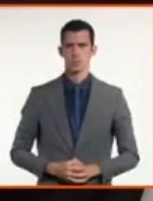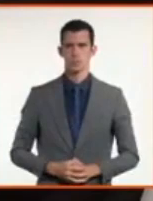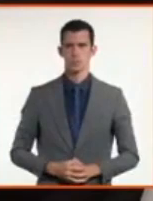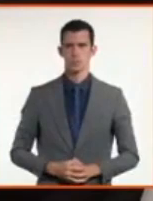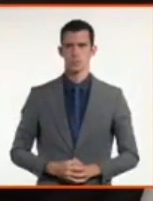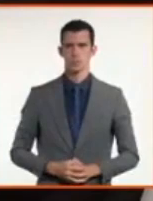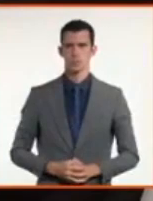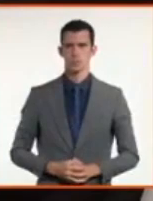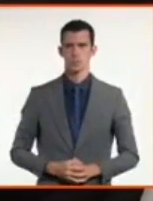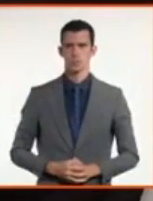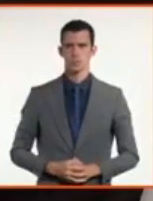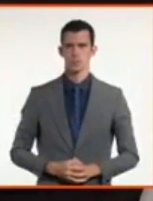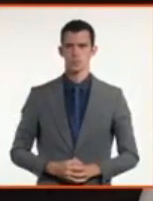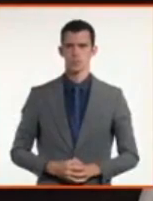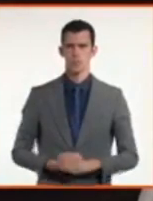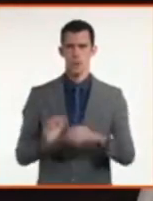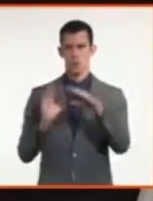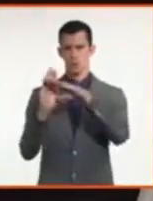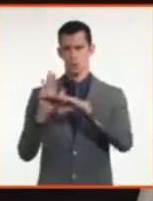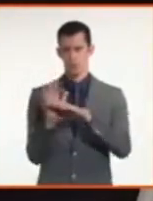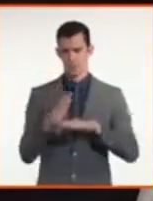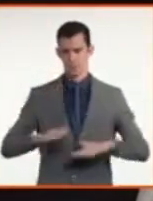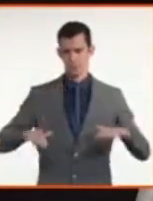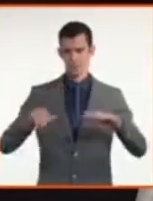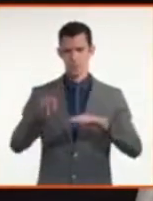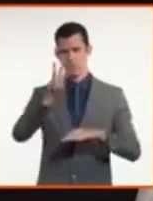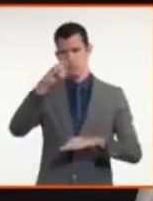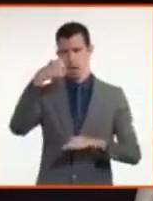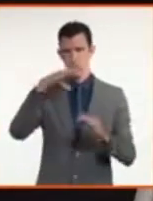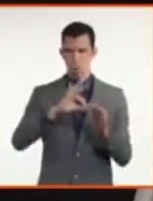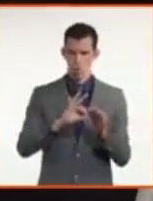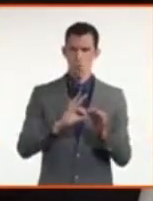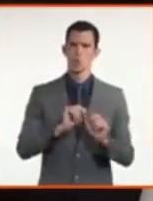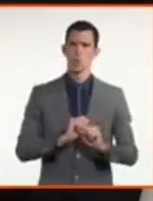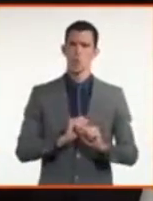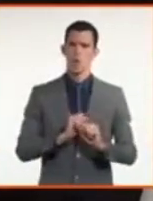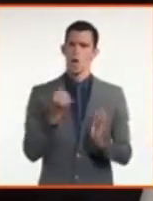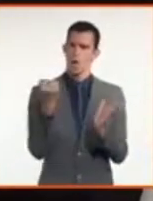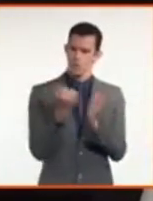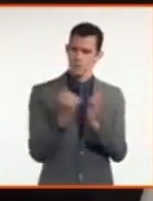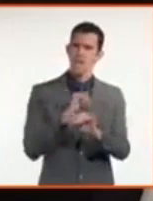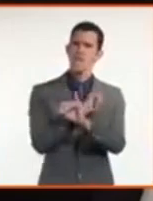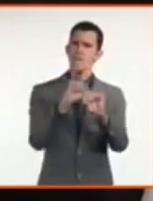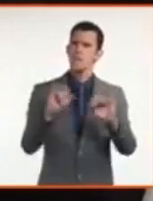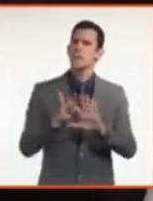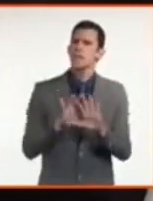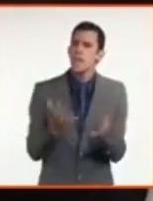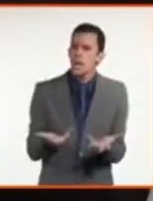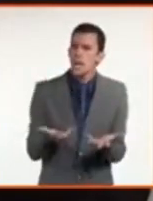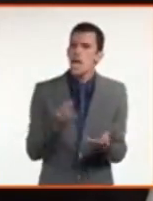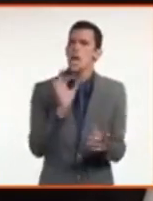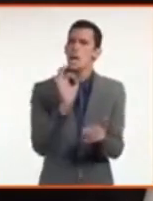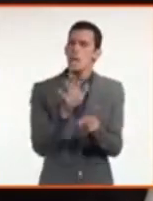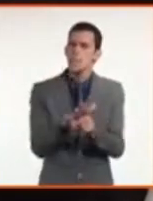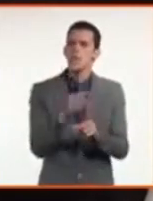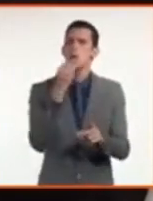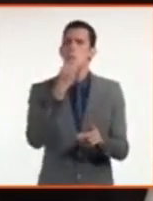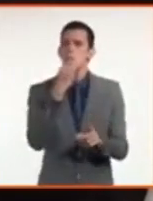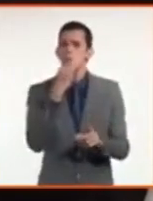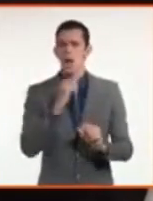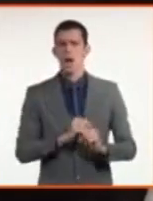compra y ahora poder anunciar entonces las operaciones de venta generó también muchas opiniones por